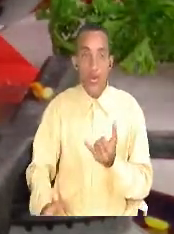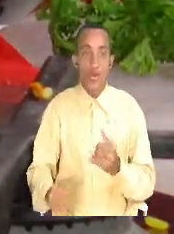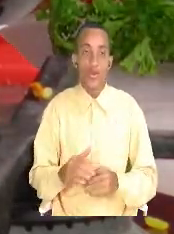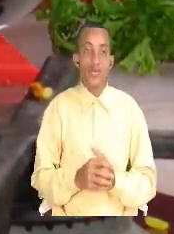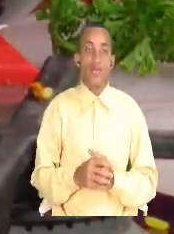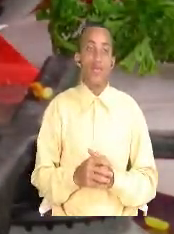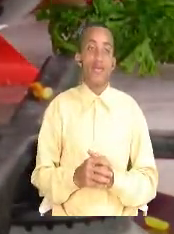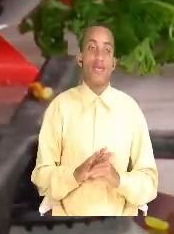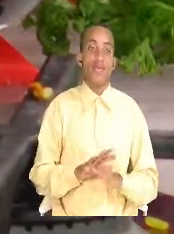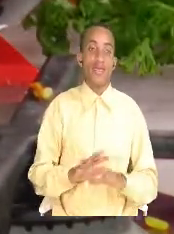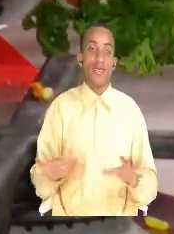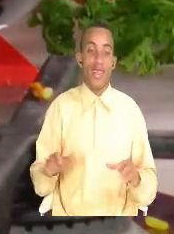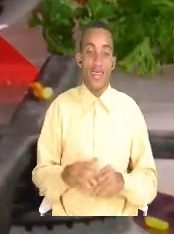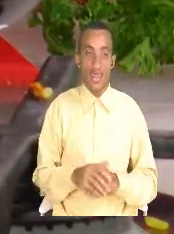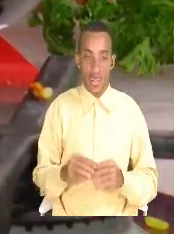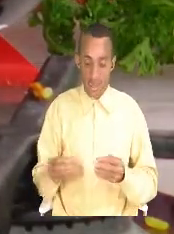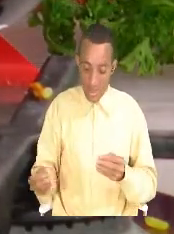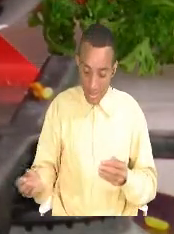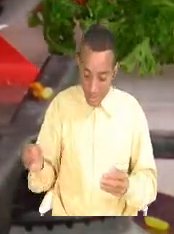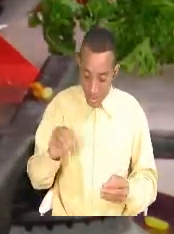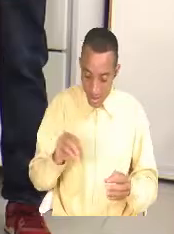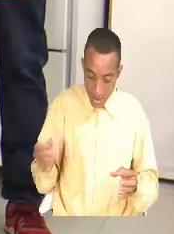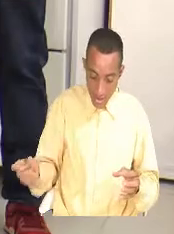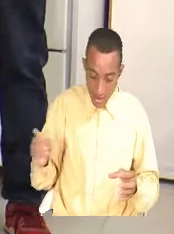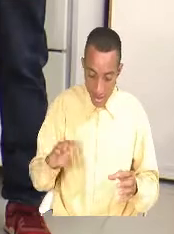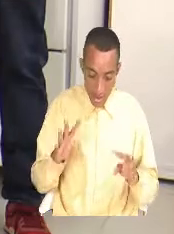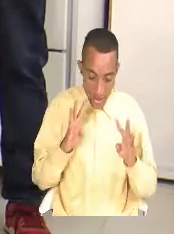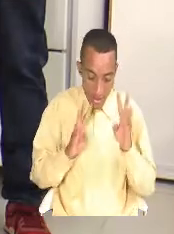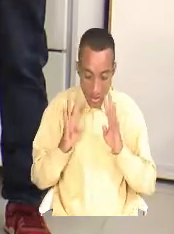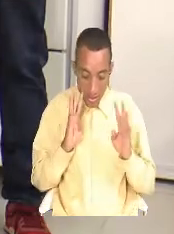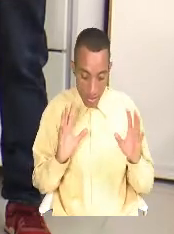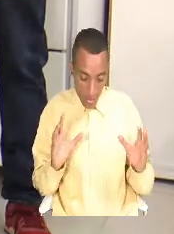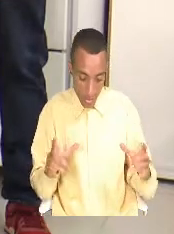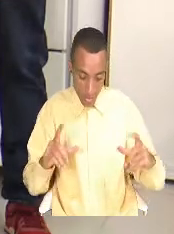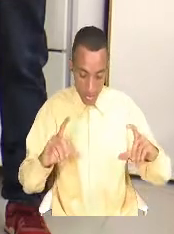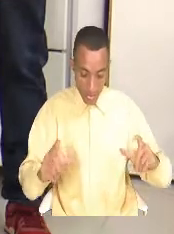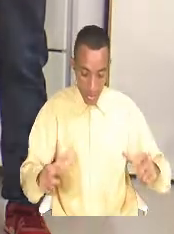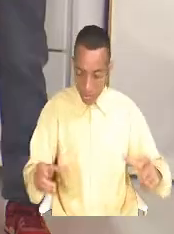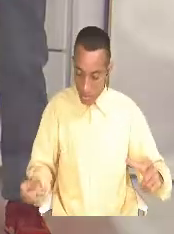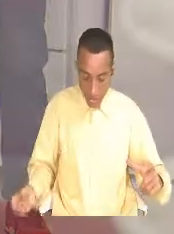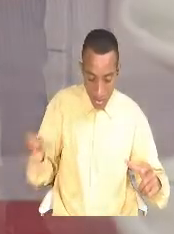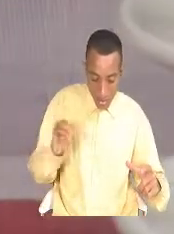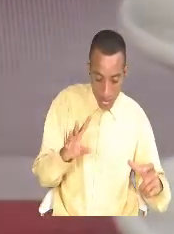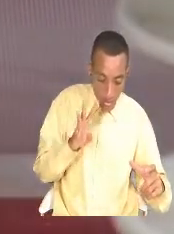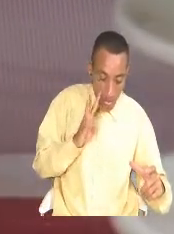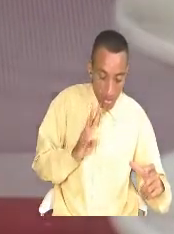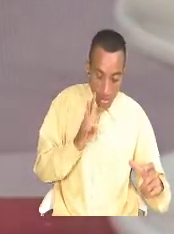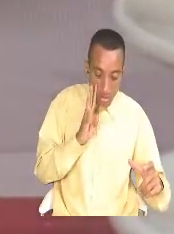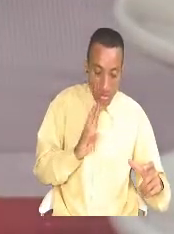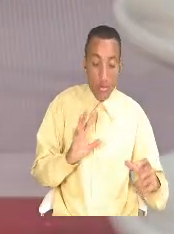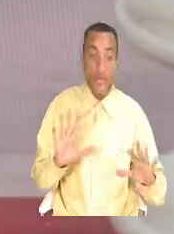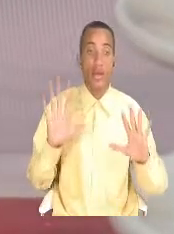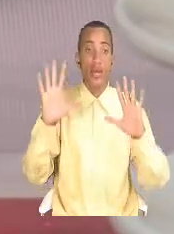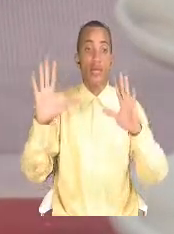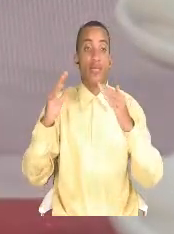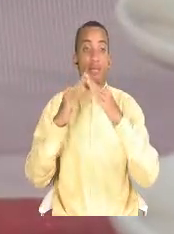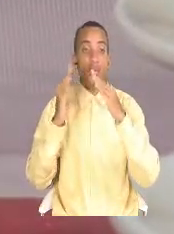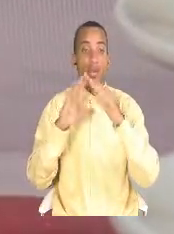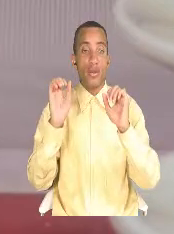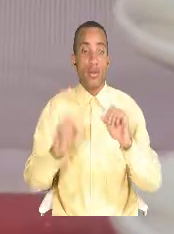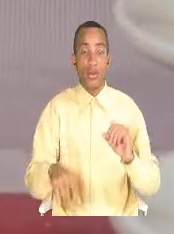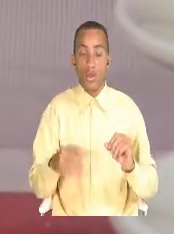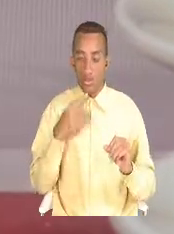Y ya el emplatado y decoramos con los shish que previamente tenemos acá preparado. Ya en casa lo pueden acompañar como